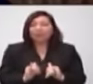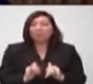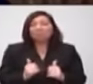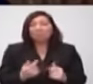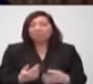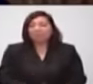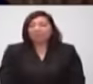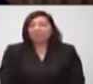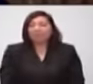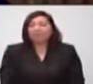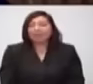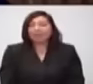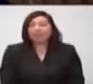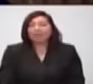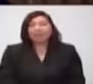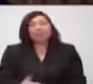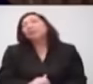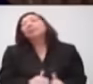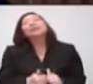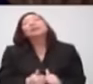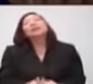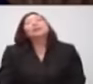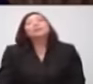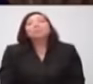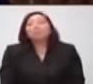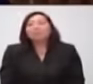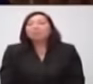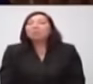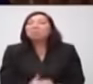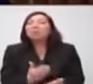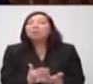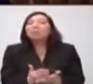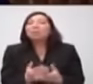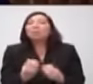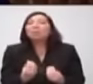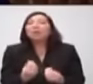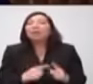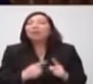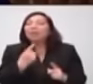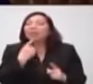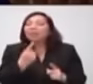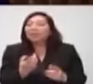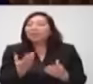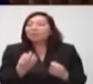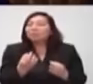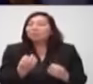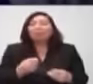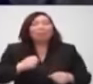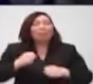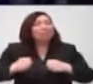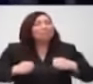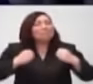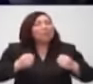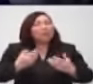buen término. Incluso a veces han habido una serie de problemas porque alguien por ahí, como siempre hay agitaciones